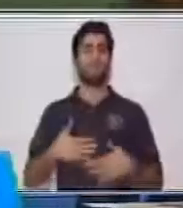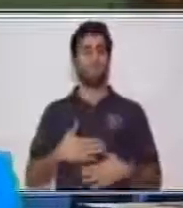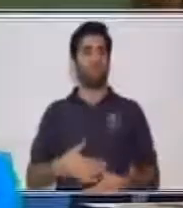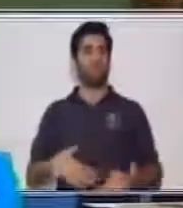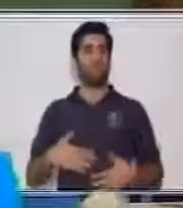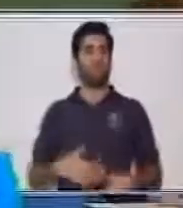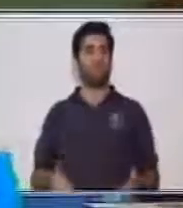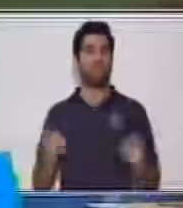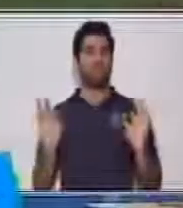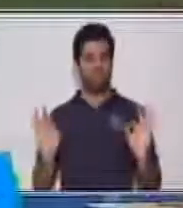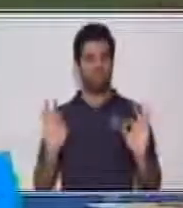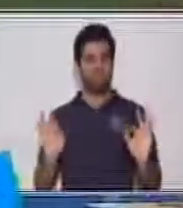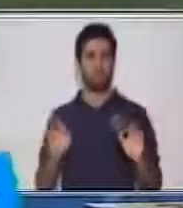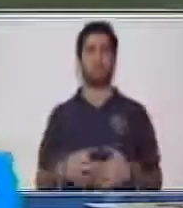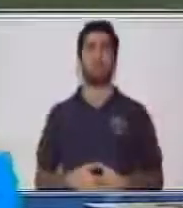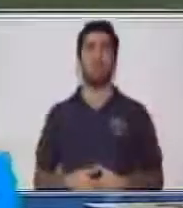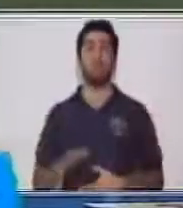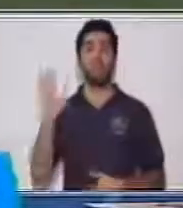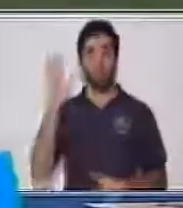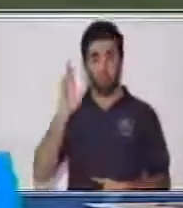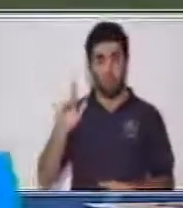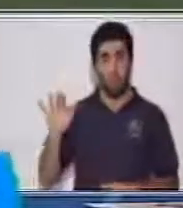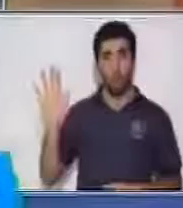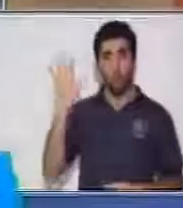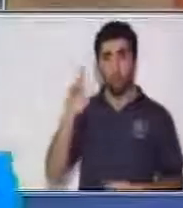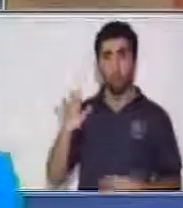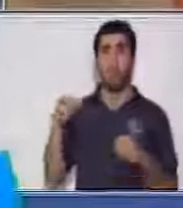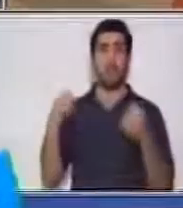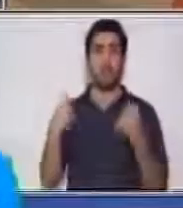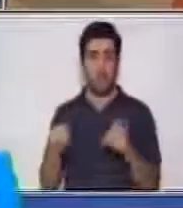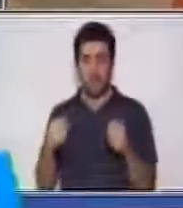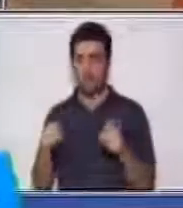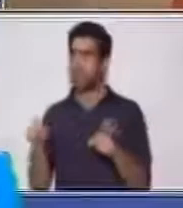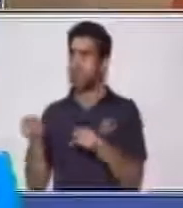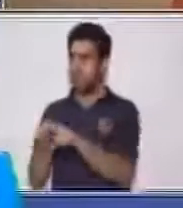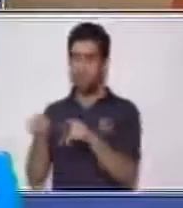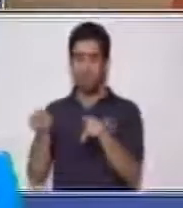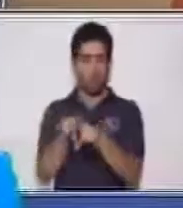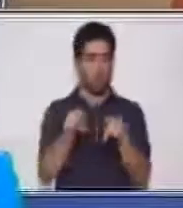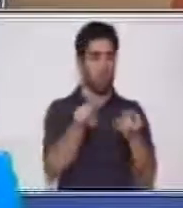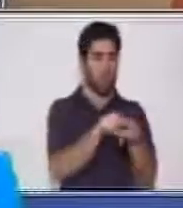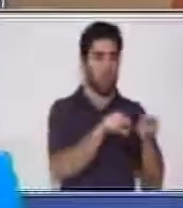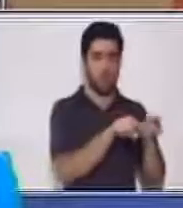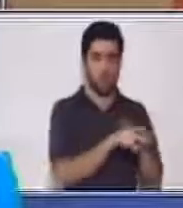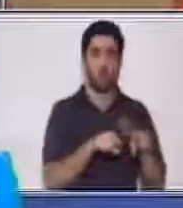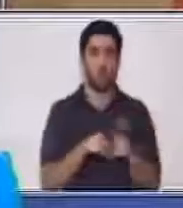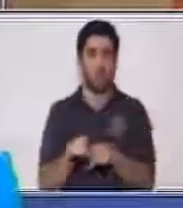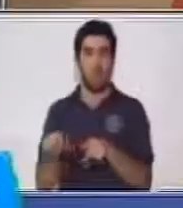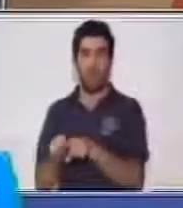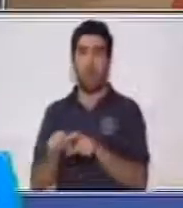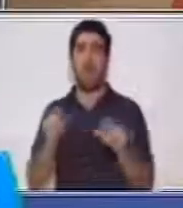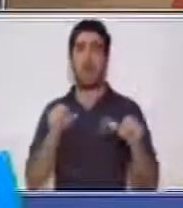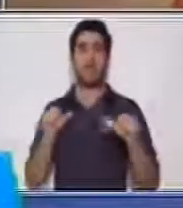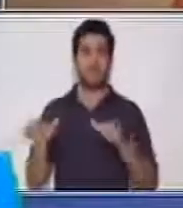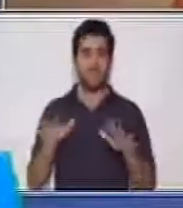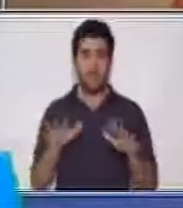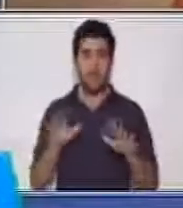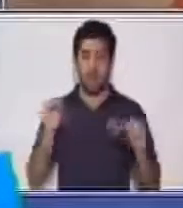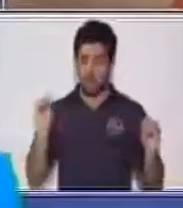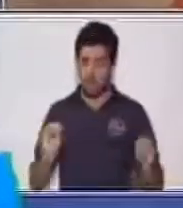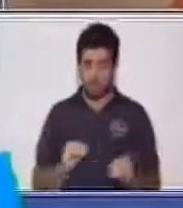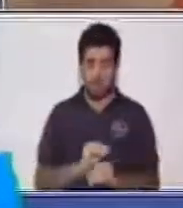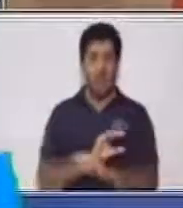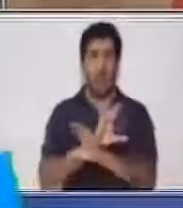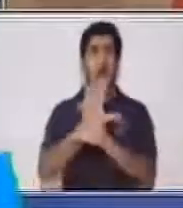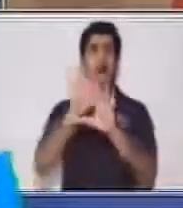zanahoria. Todos los días realizaba la misma actividad. Se levantaba temprano y se iba a la montaña